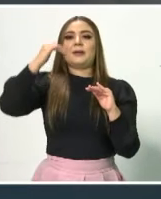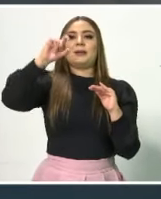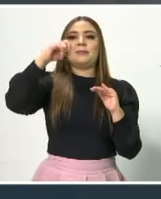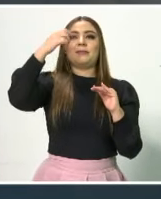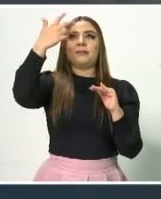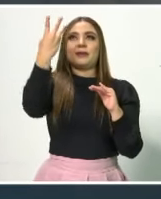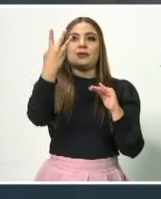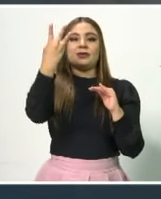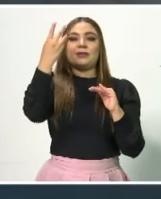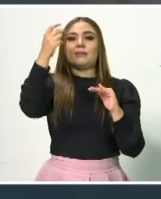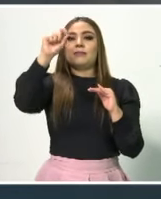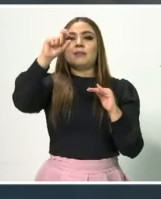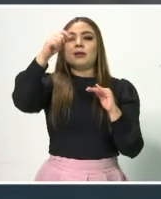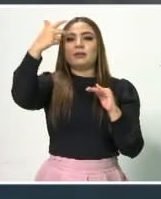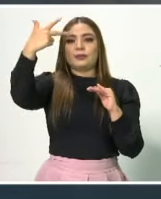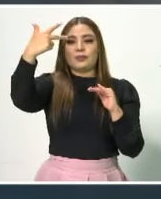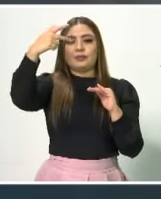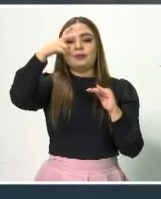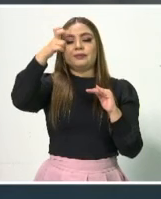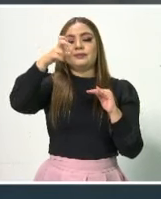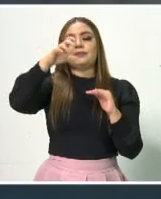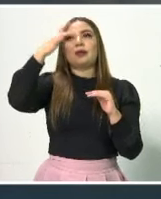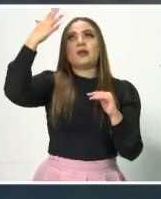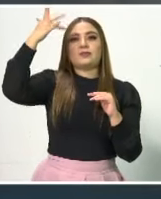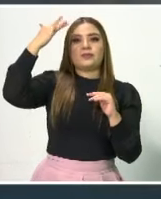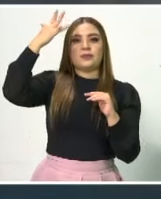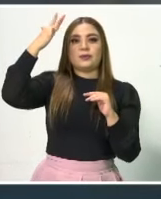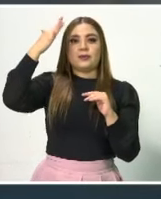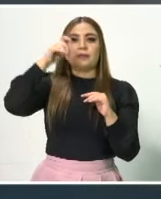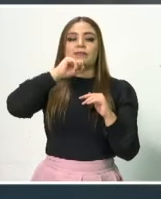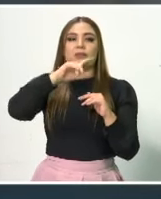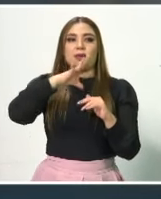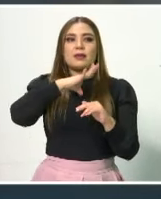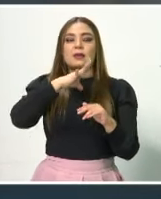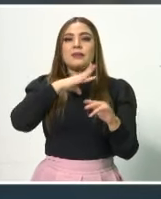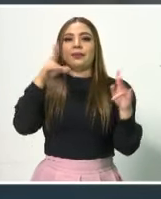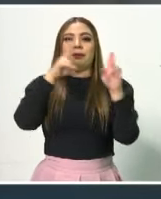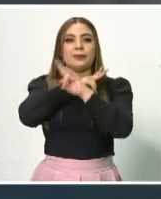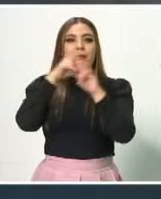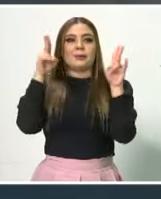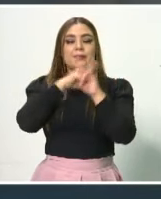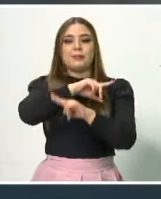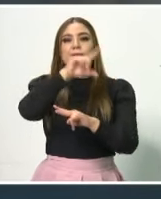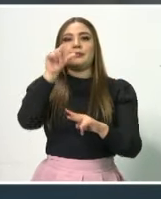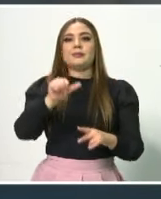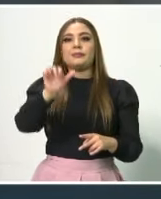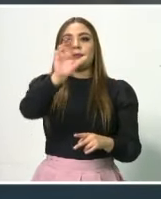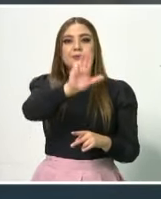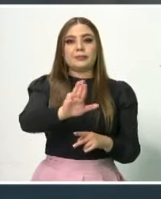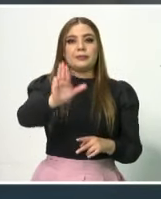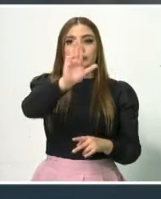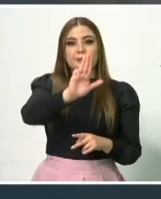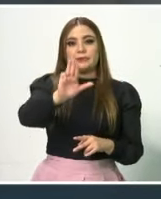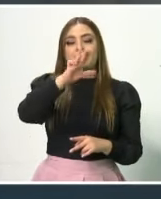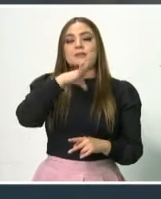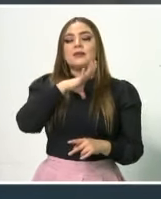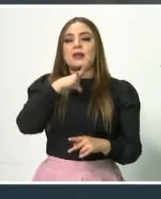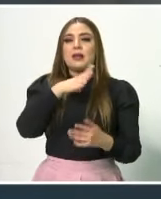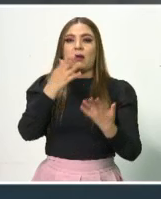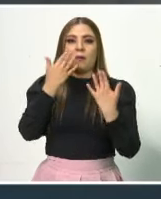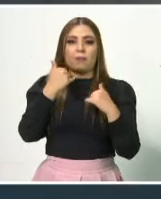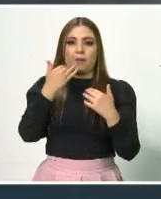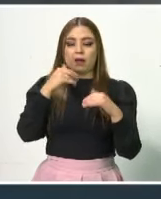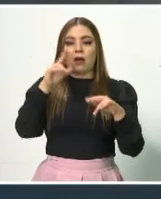ligero descenso en las condiciones, soleado, despejado y viento dominando. El miércoles ya descartamos la presencia de viento, el cielo también